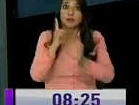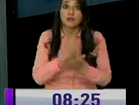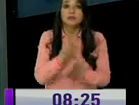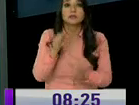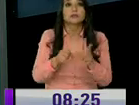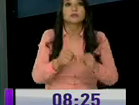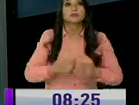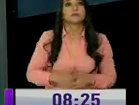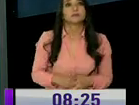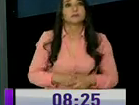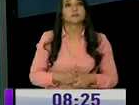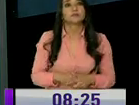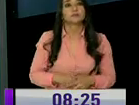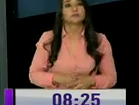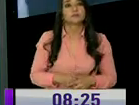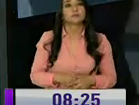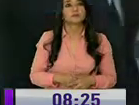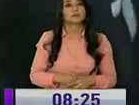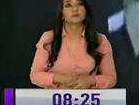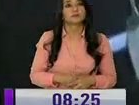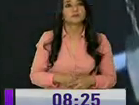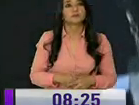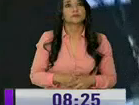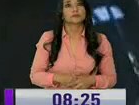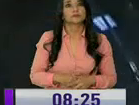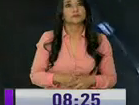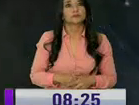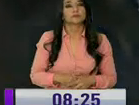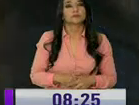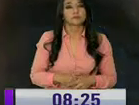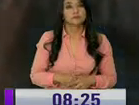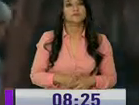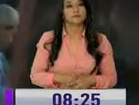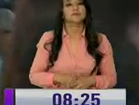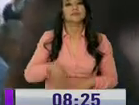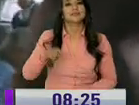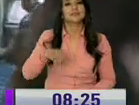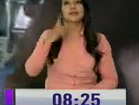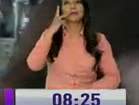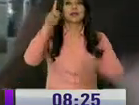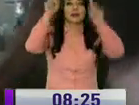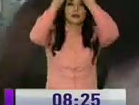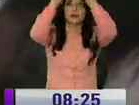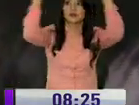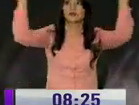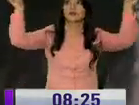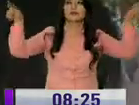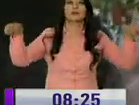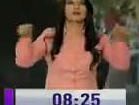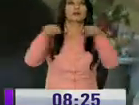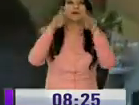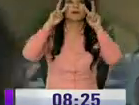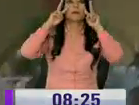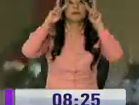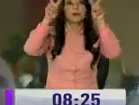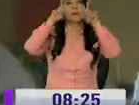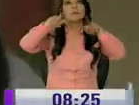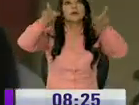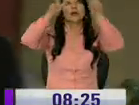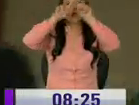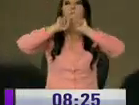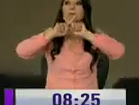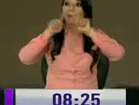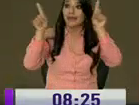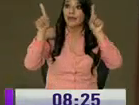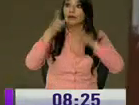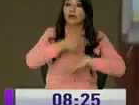Vamos a preguntarle eso también. Nosotros podemos ver en los letreros del fondo que sí, efectivamente, están ya los precios preestablecidos. Sin embargo, cuando conversábamos